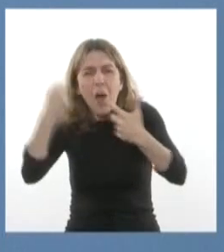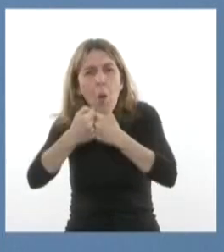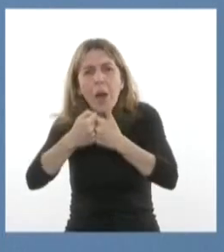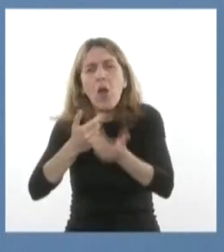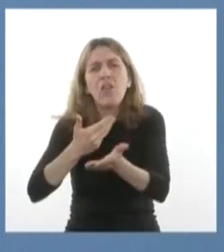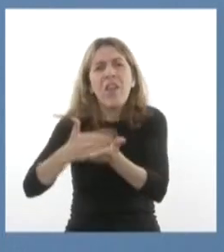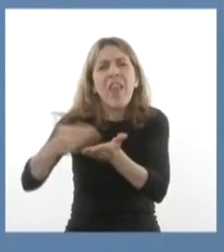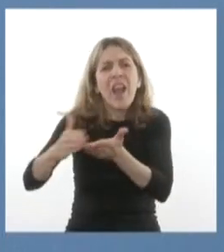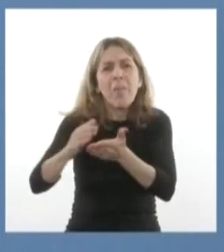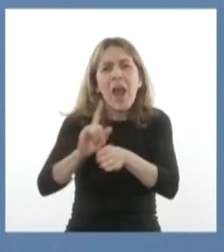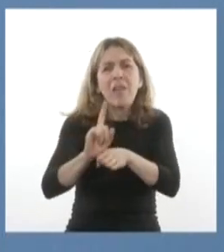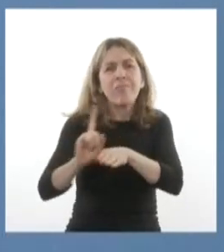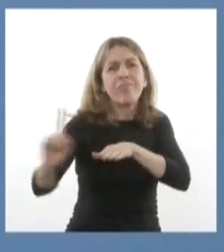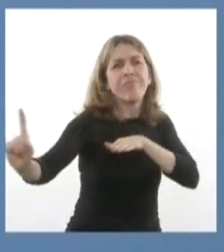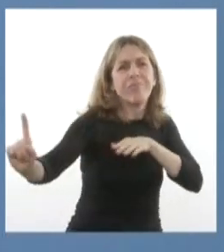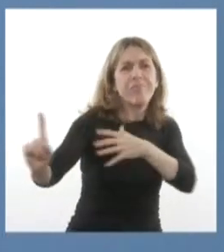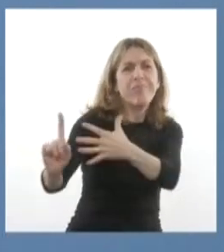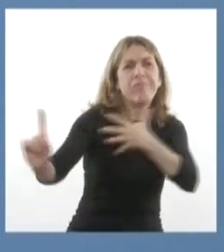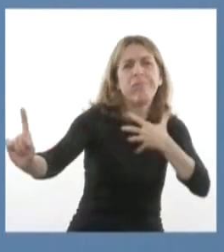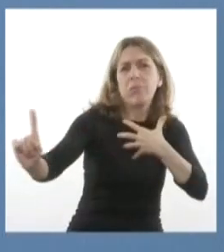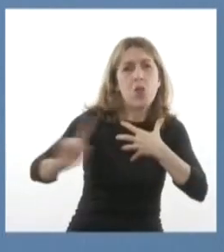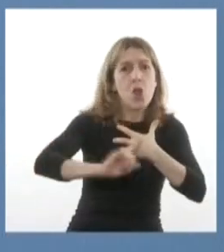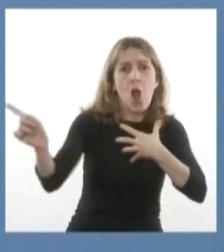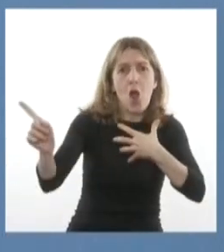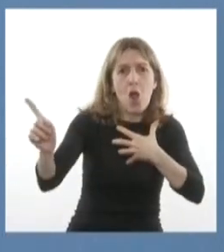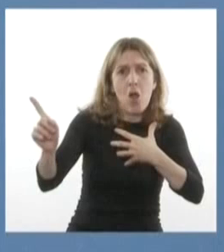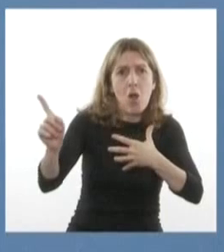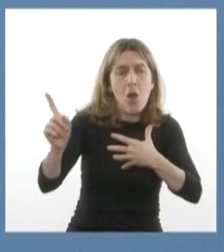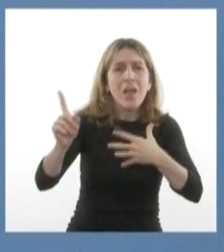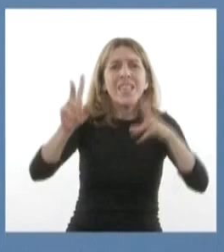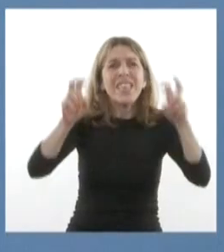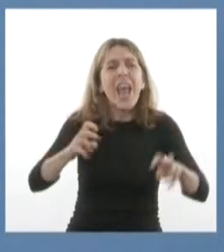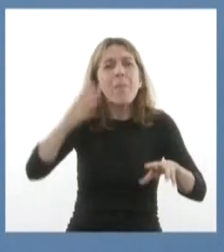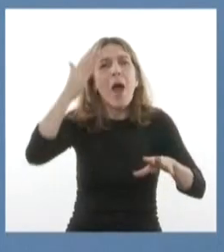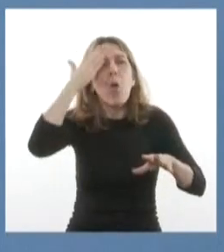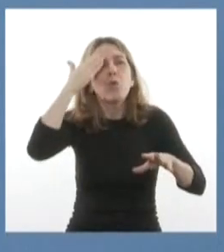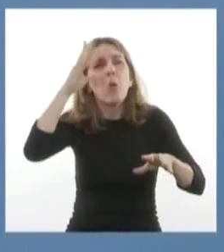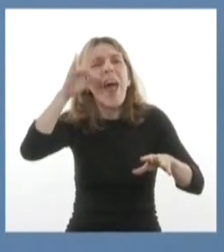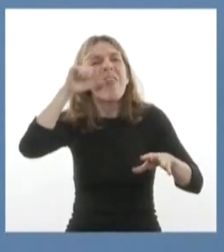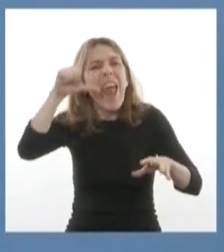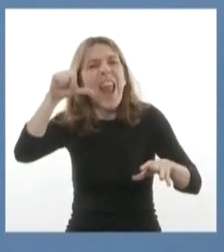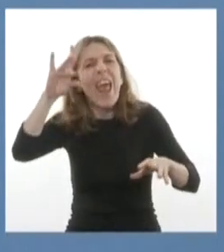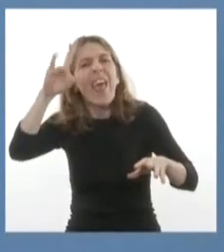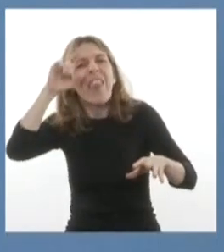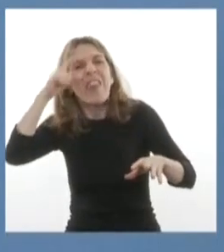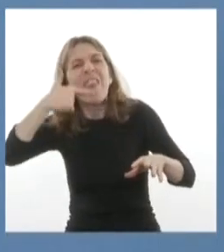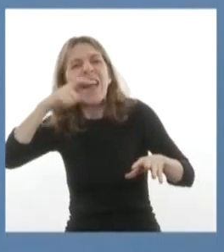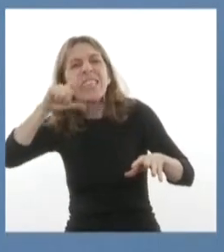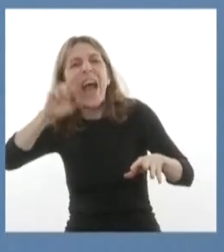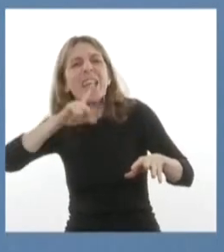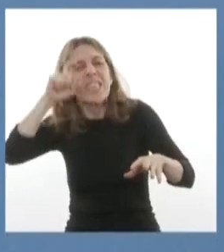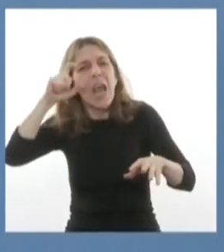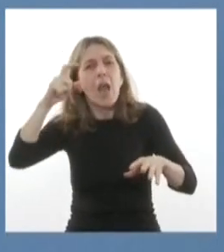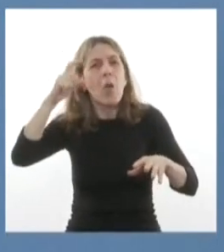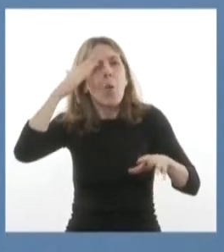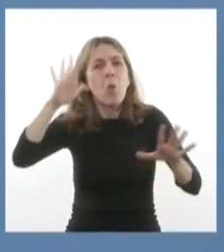Uno de esos puntos de encuentro es terminar con la cultura del descarte. Uno de esos puntos